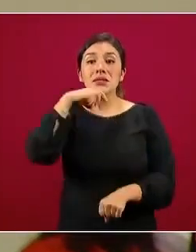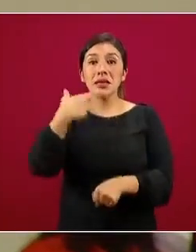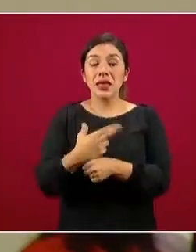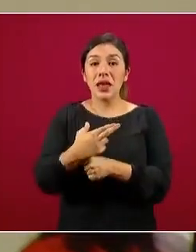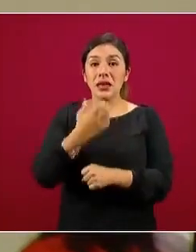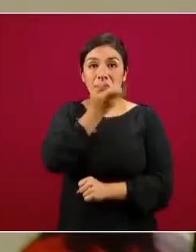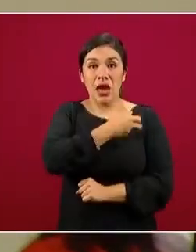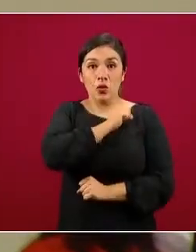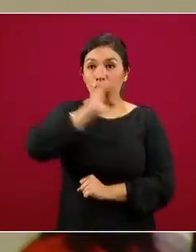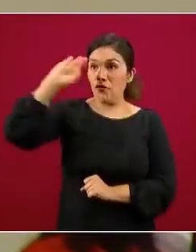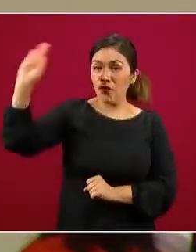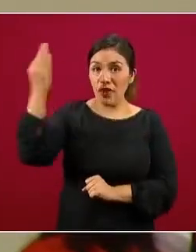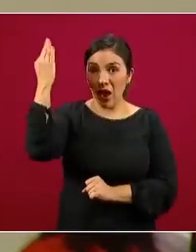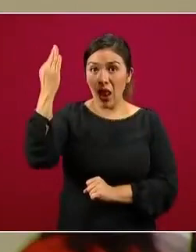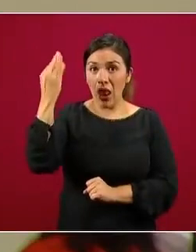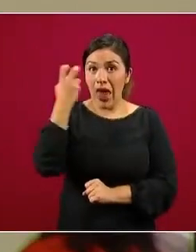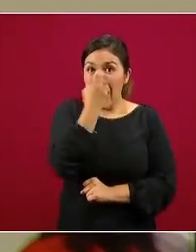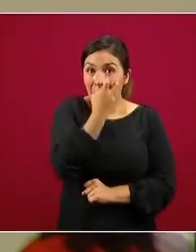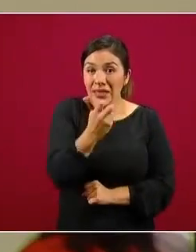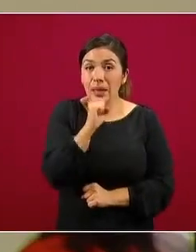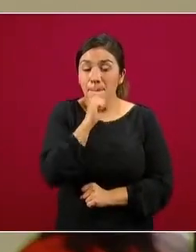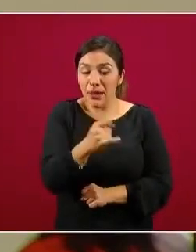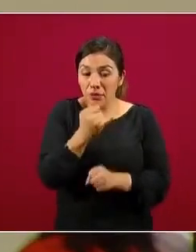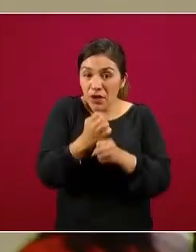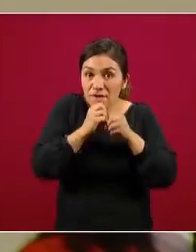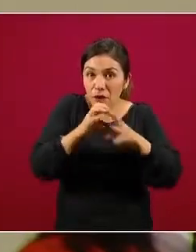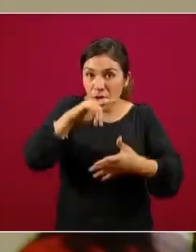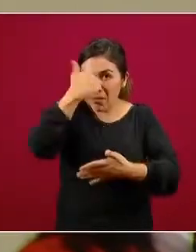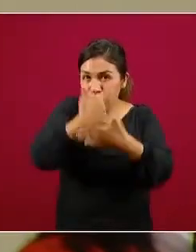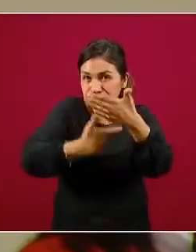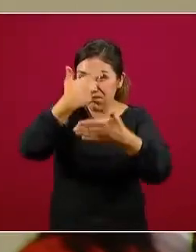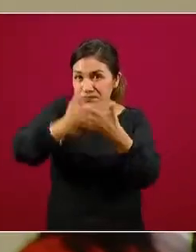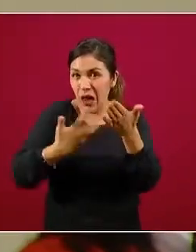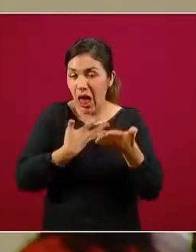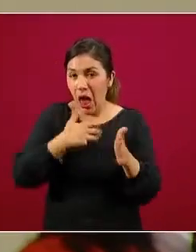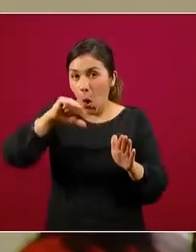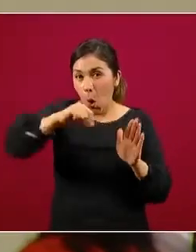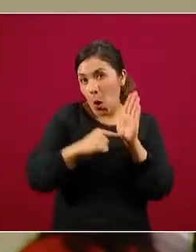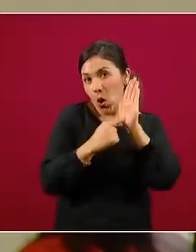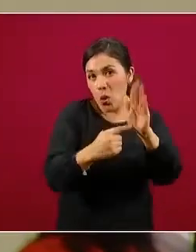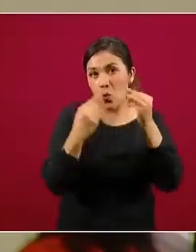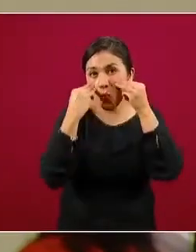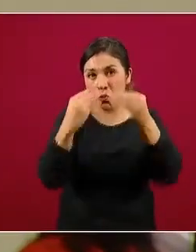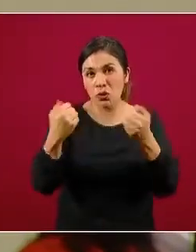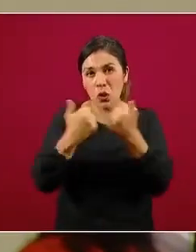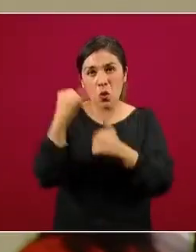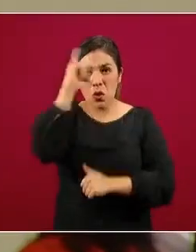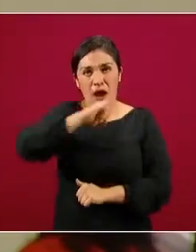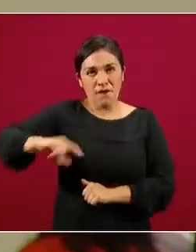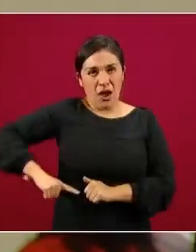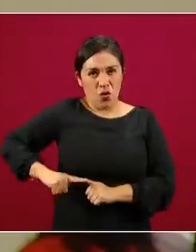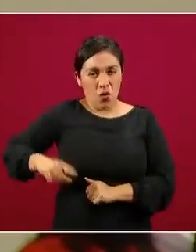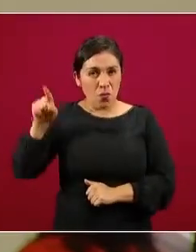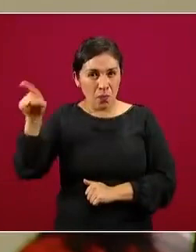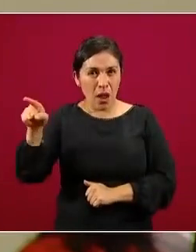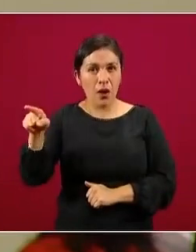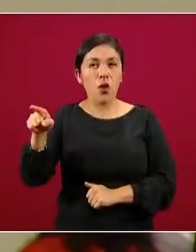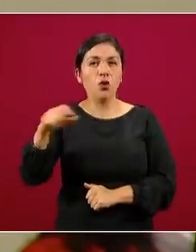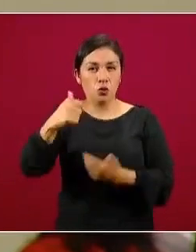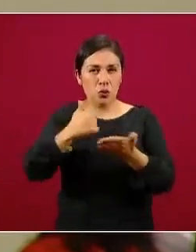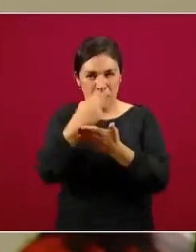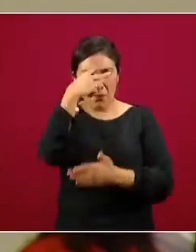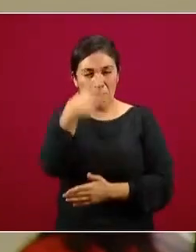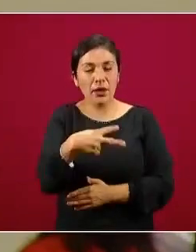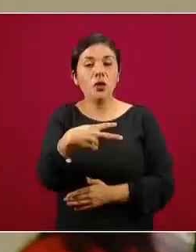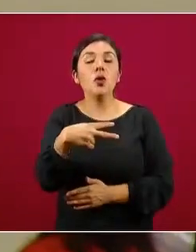salud federal sobre eso de esos datos estadísticos que está que hoy se dan a conocer por parte de la jefatura de gobierno de la ciudad